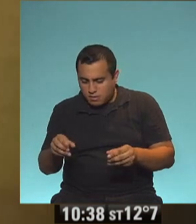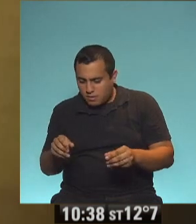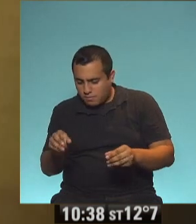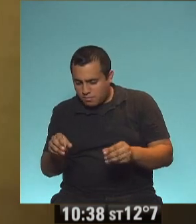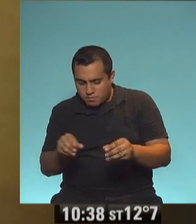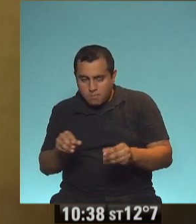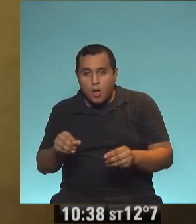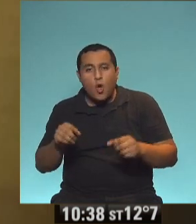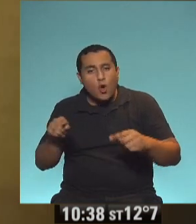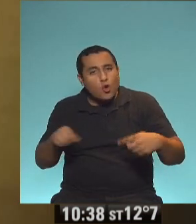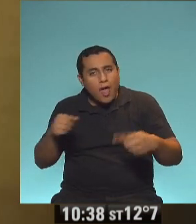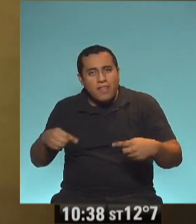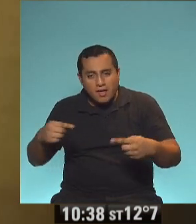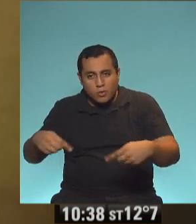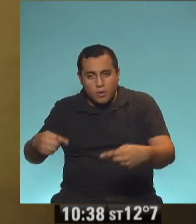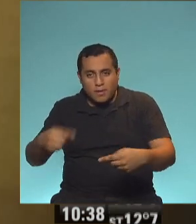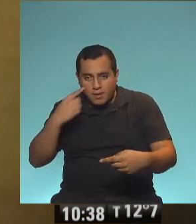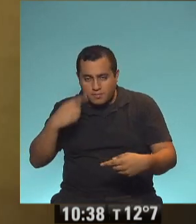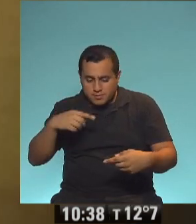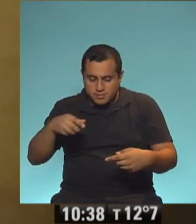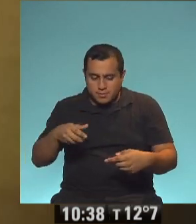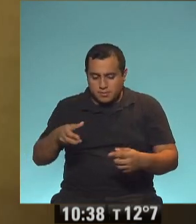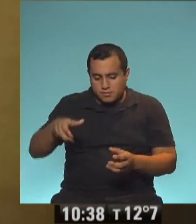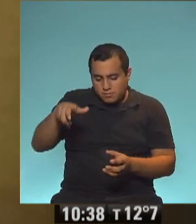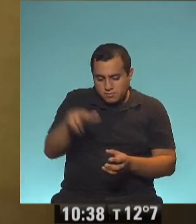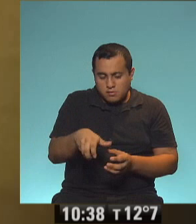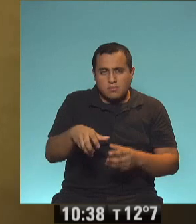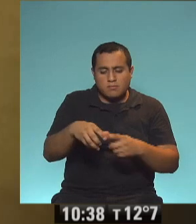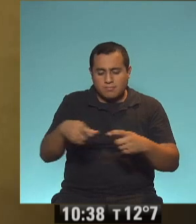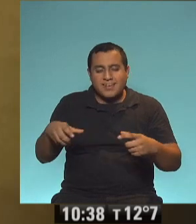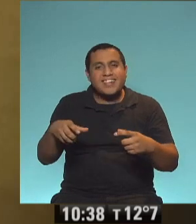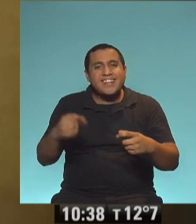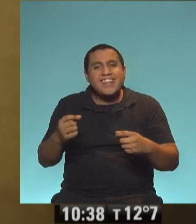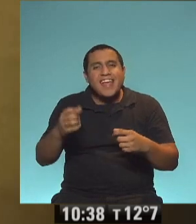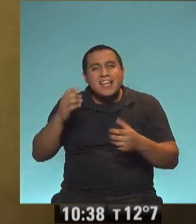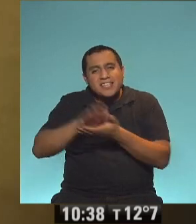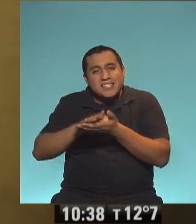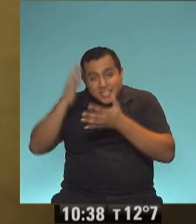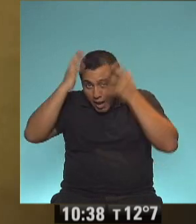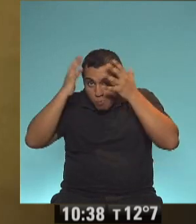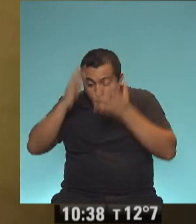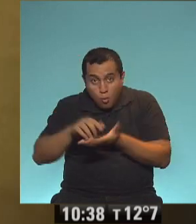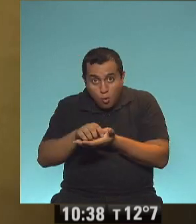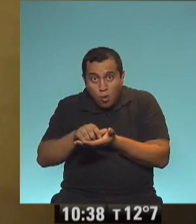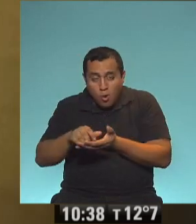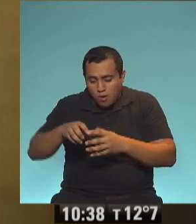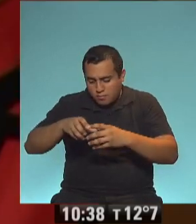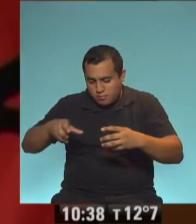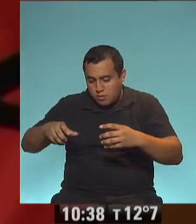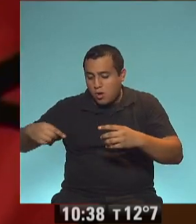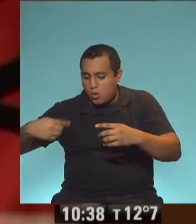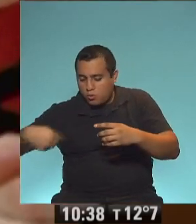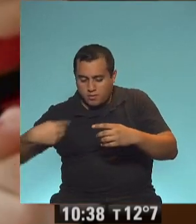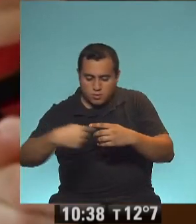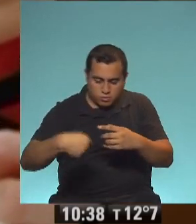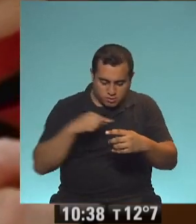las rueditas y hacer este autito con un envase de shampoo. ¡Qué lindo! ¡Me encanta!